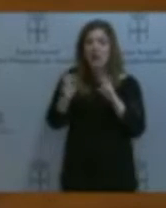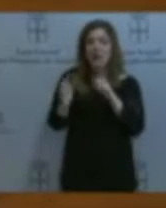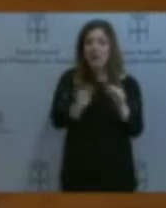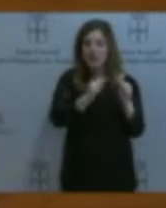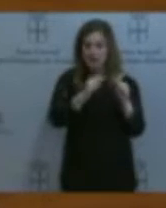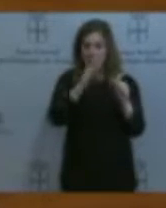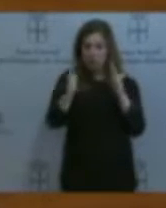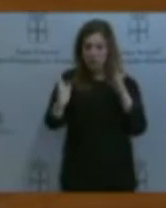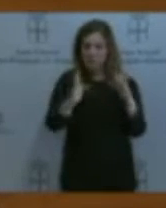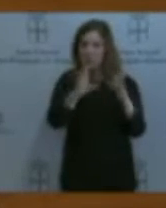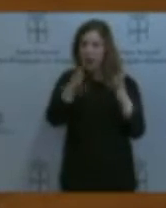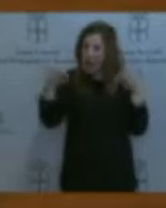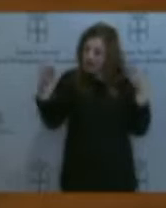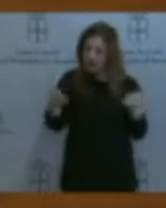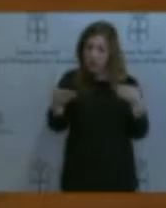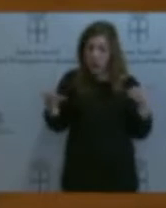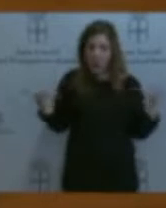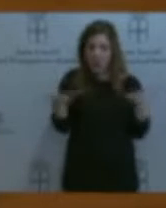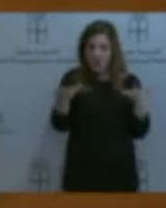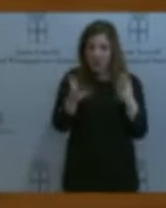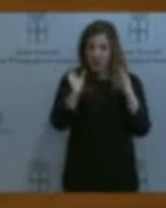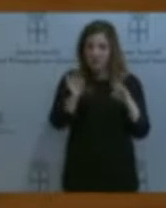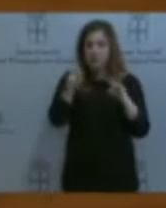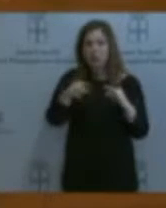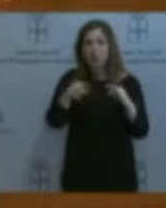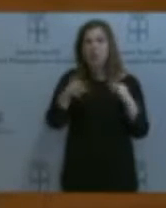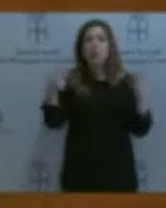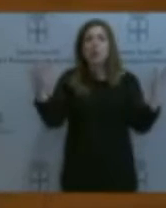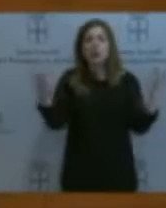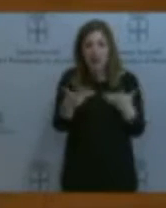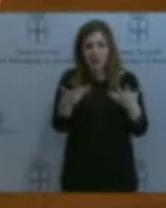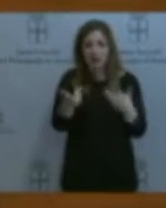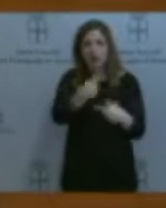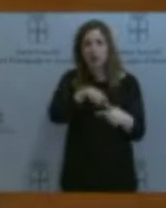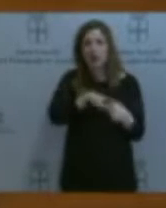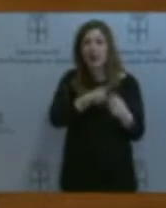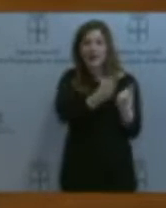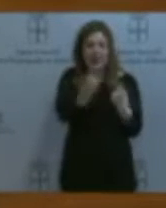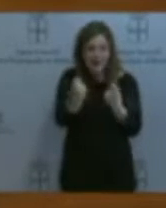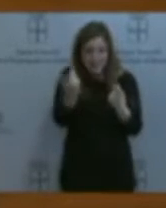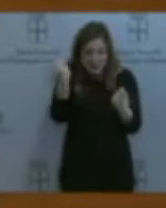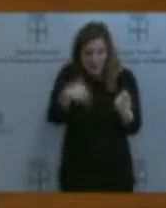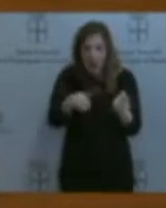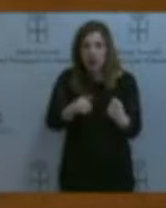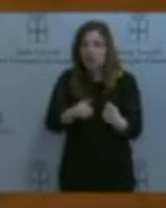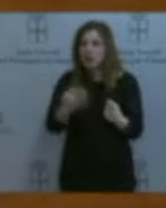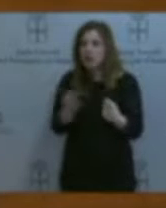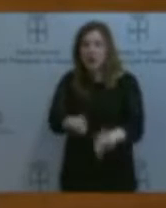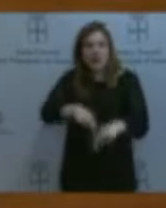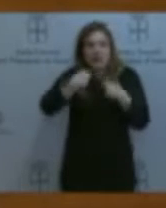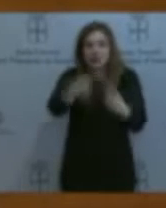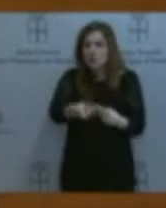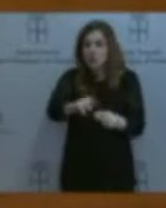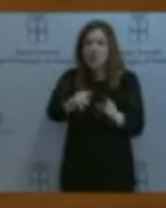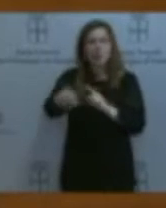de atender a la emergencia, pero también a la urgencia. Respondemos a las necesidades inmediatas, pero también tenemos que afrontar lo urgente. Y lo urgente es que